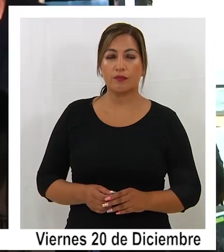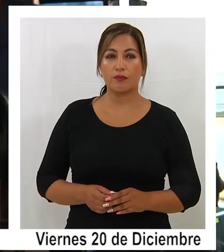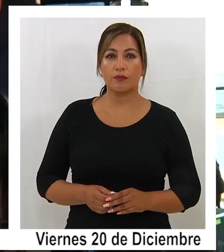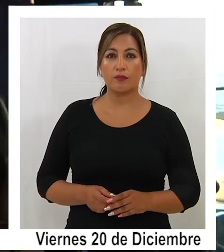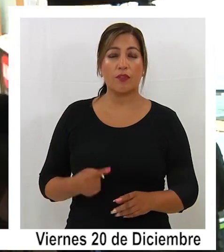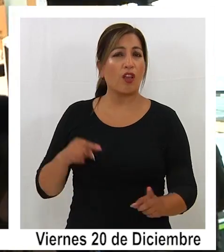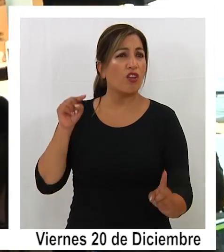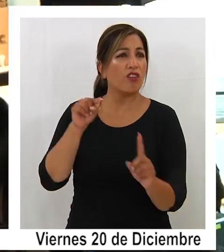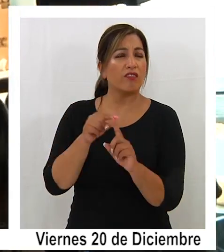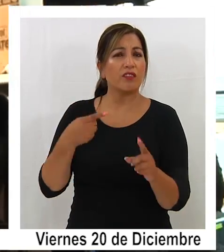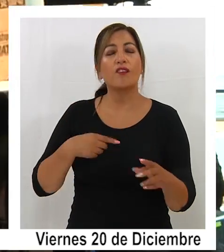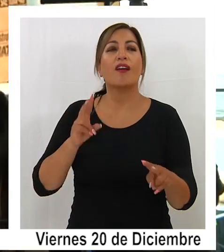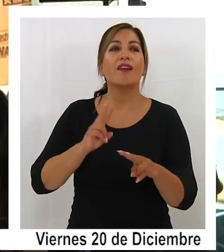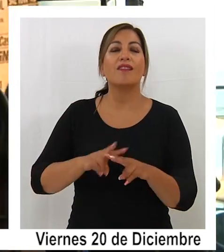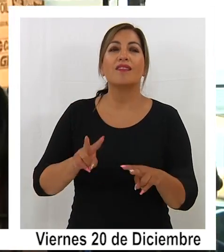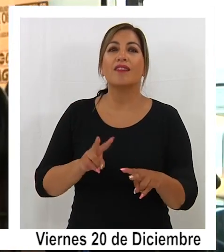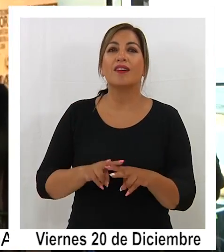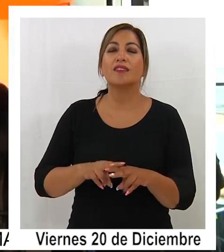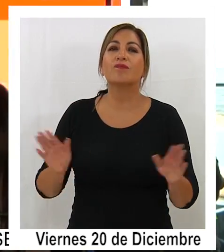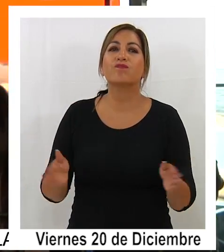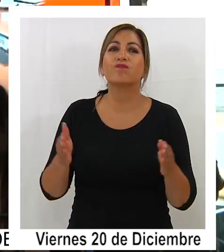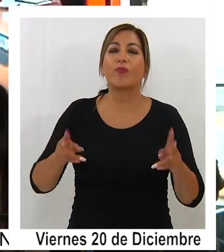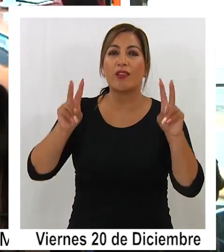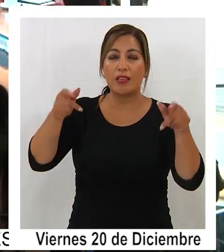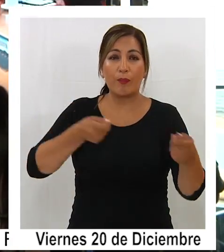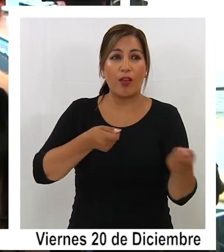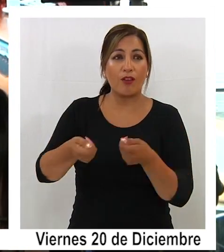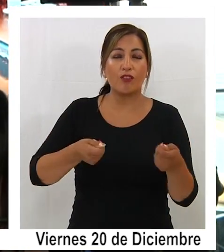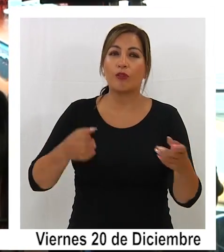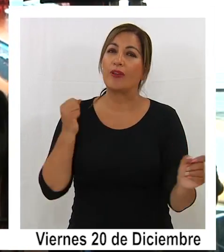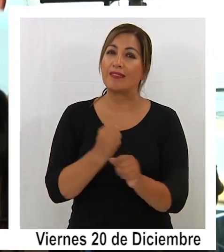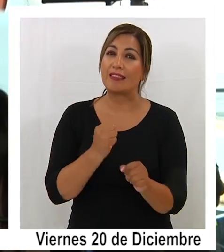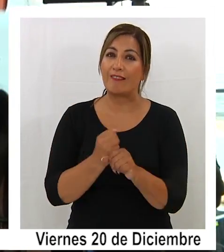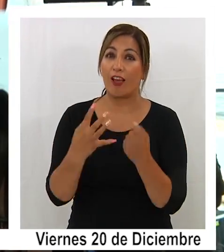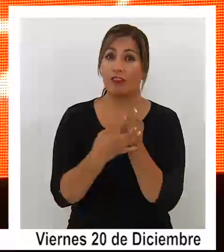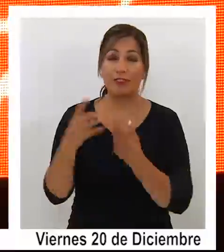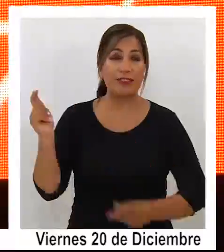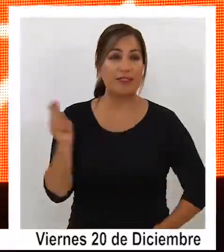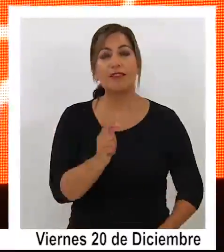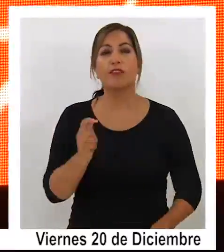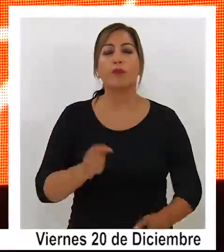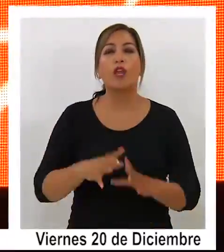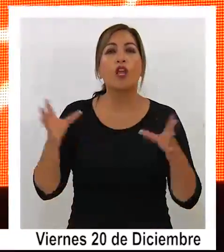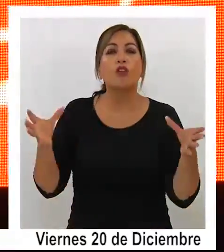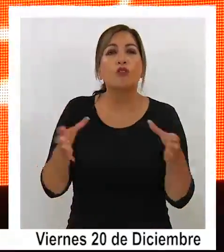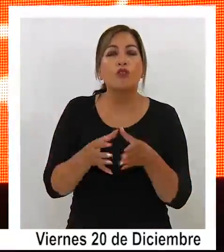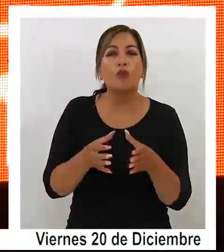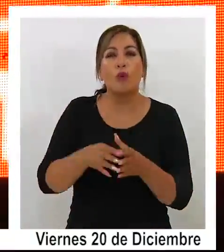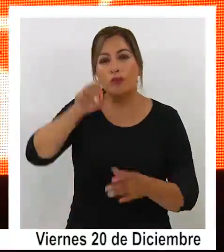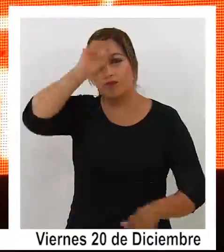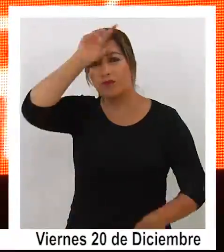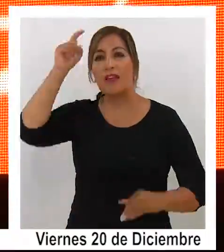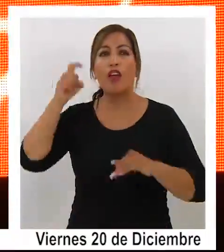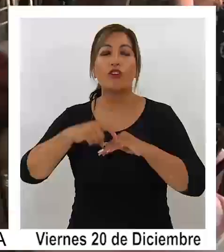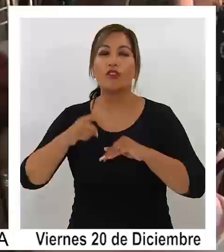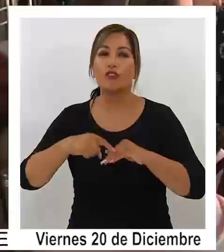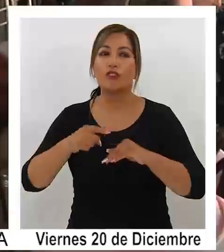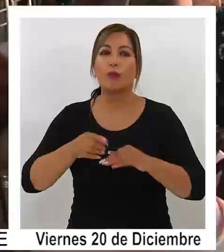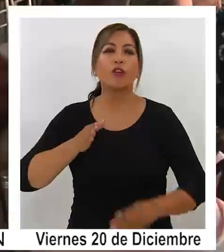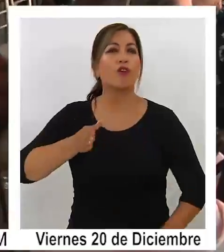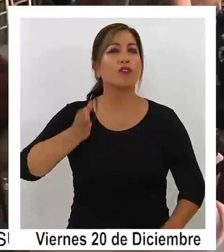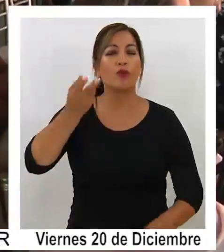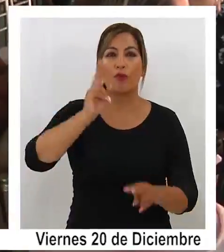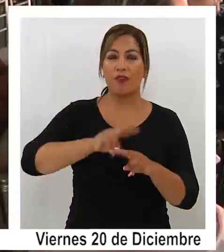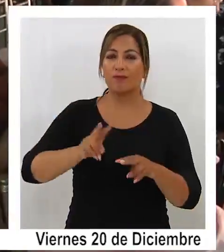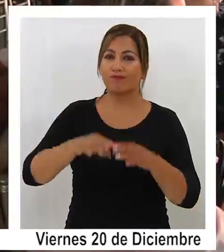Con la finalidad de aportar en la reactivación económica y productiva de Tarapacá, Compañía Minera Doña Inés de